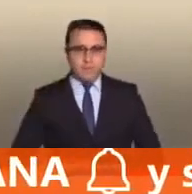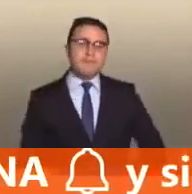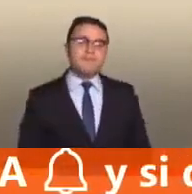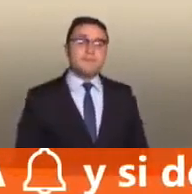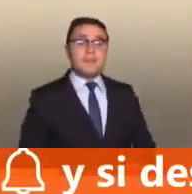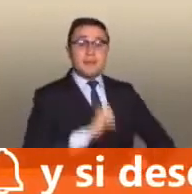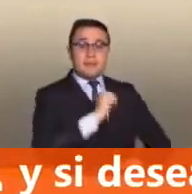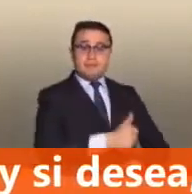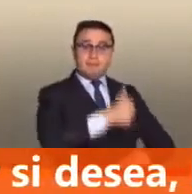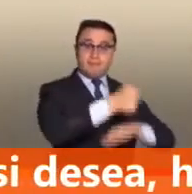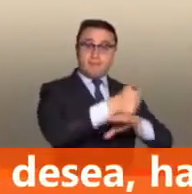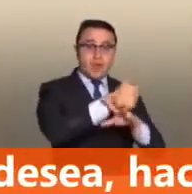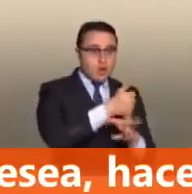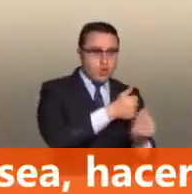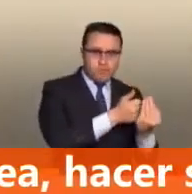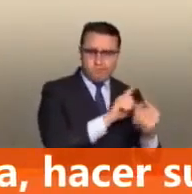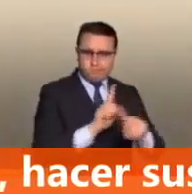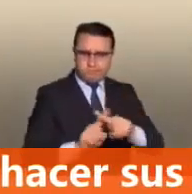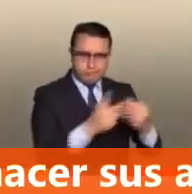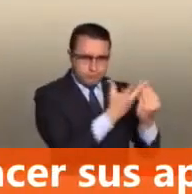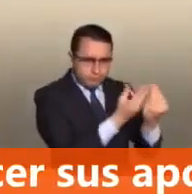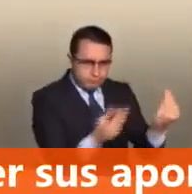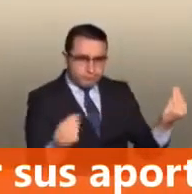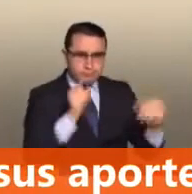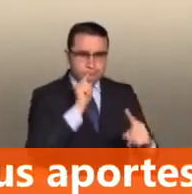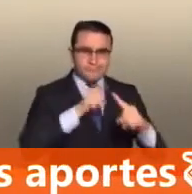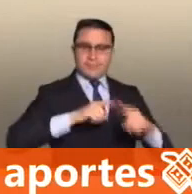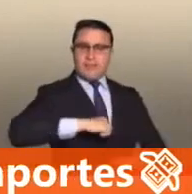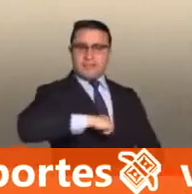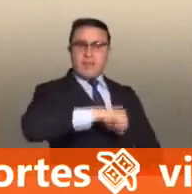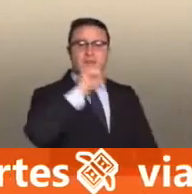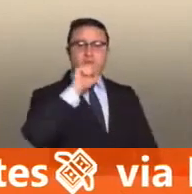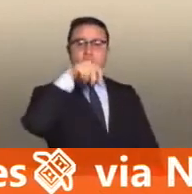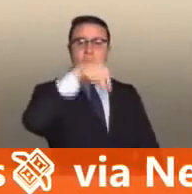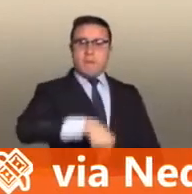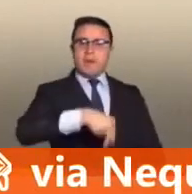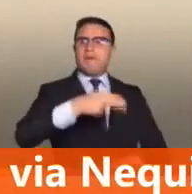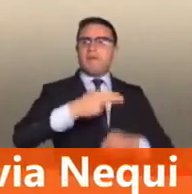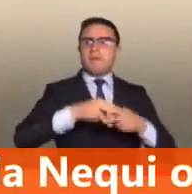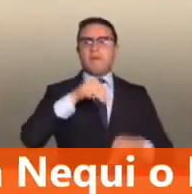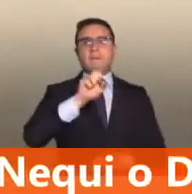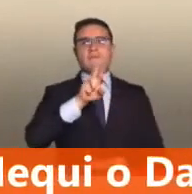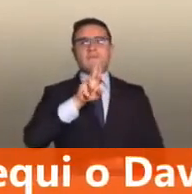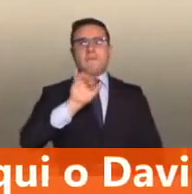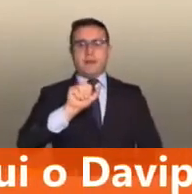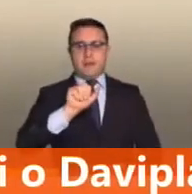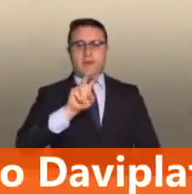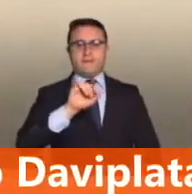a la directora del Grupo Interdisciplinario por los Derechos Humanos, María Victoria